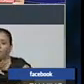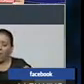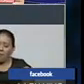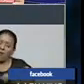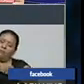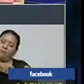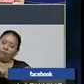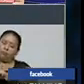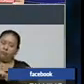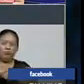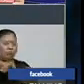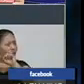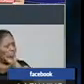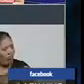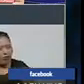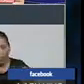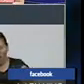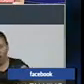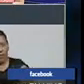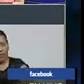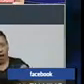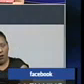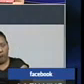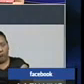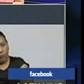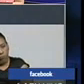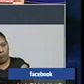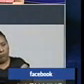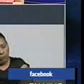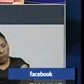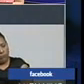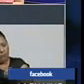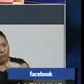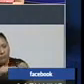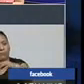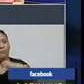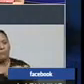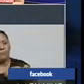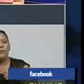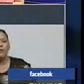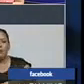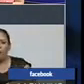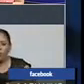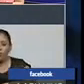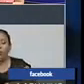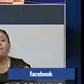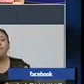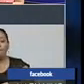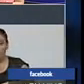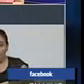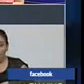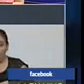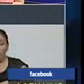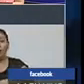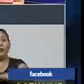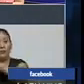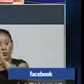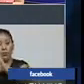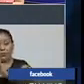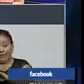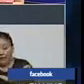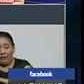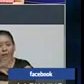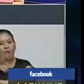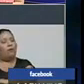difícil de borrar, un trauma con el que hay que vivir y ese fue un capítulo muy doloroso para estas